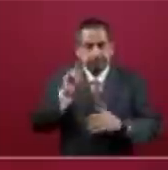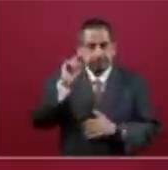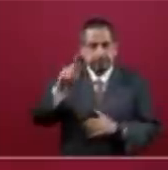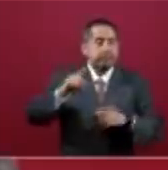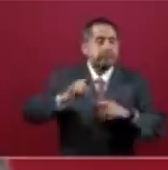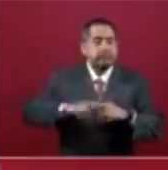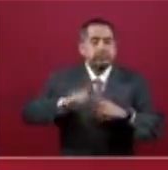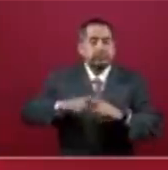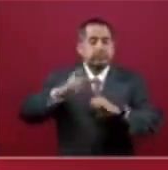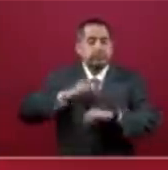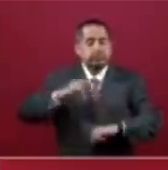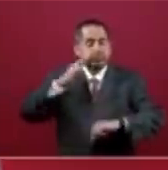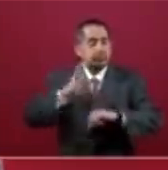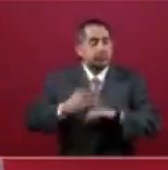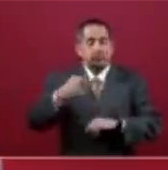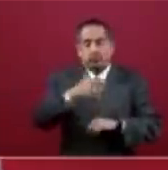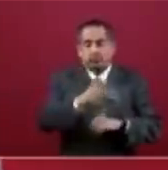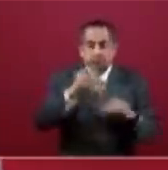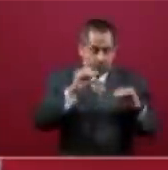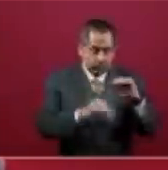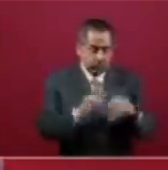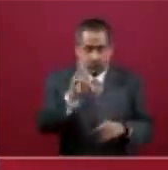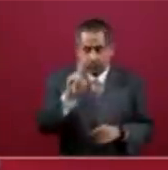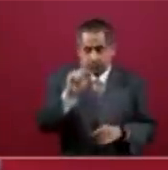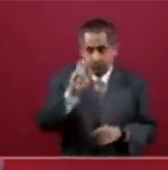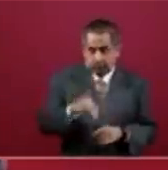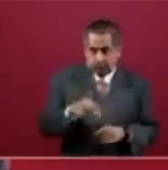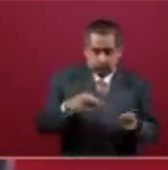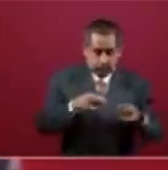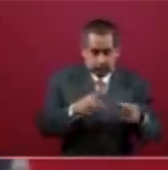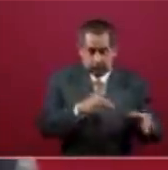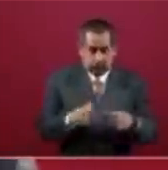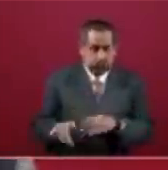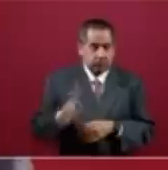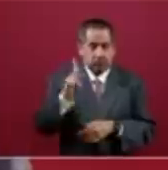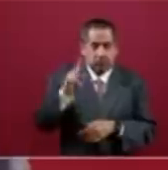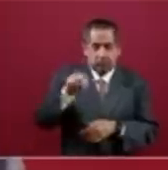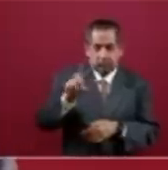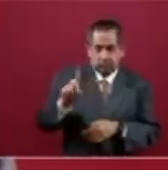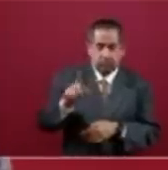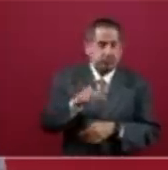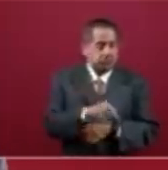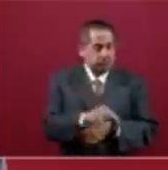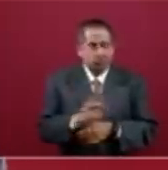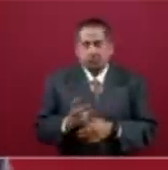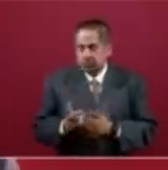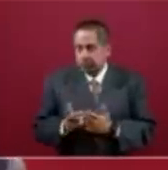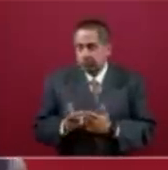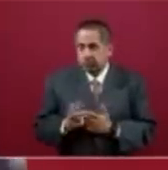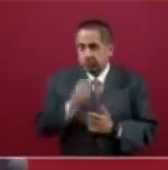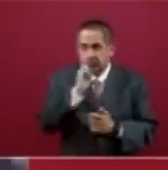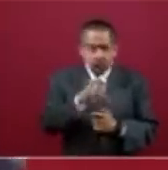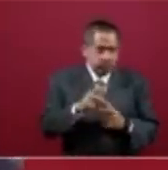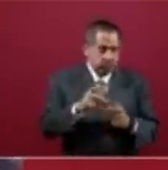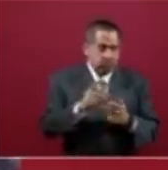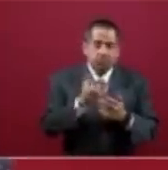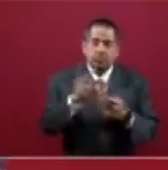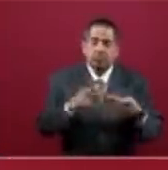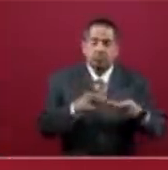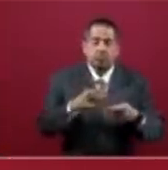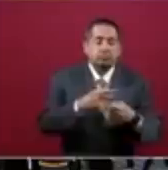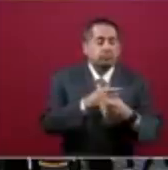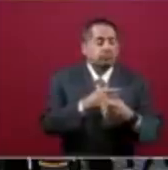quienes están elaborando el plan de desarrollo y en particular el plan educativo.